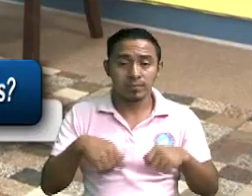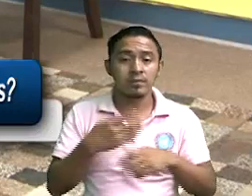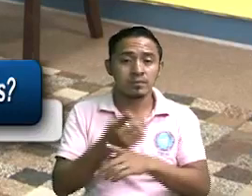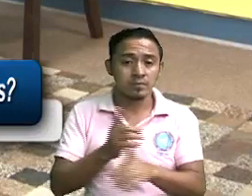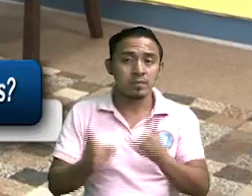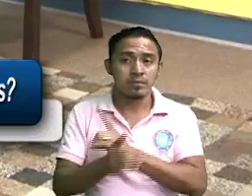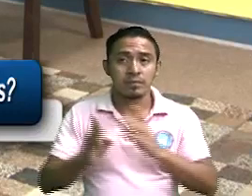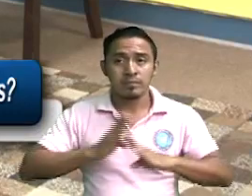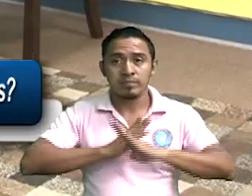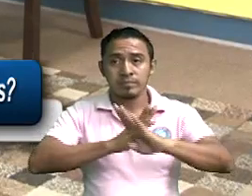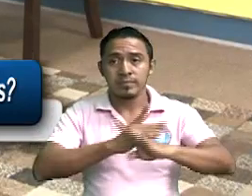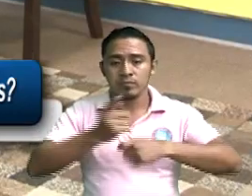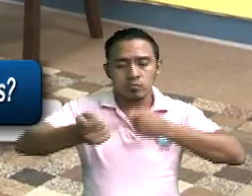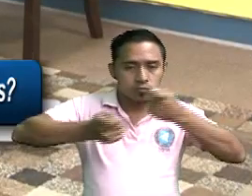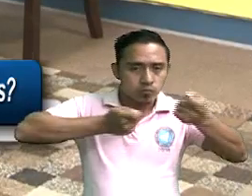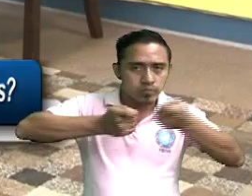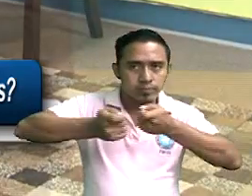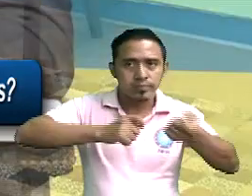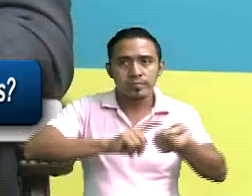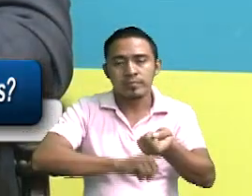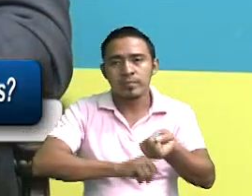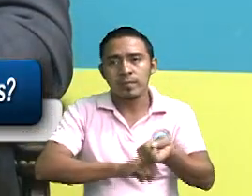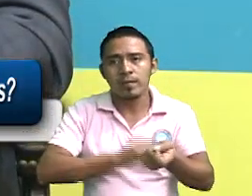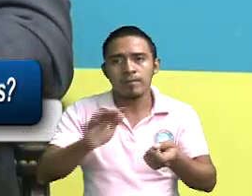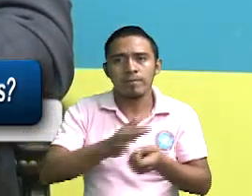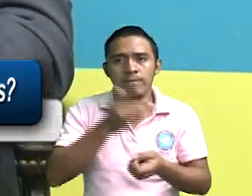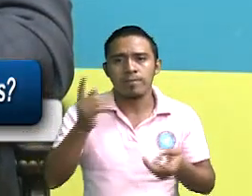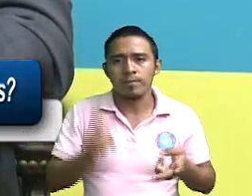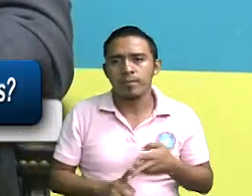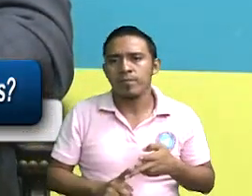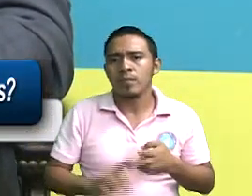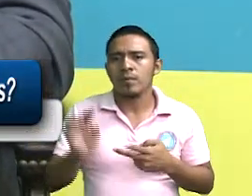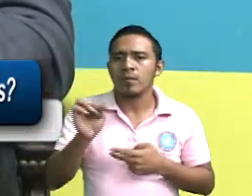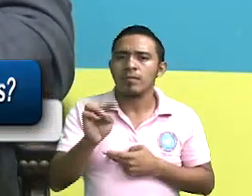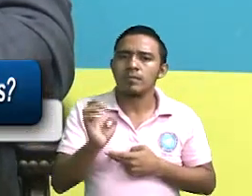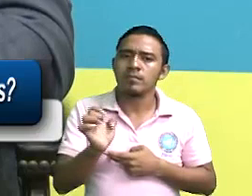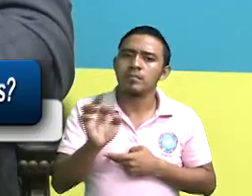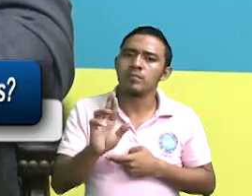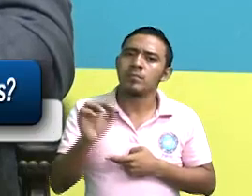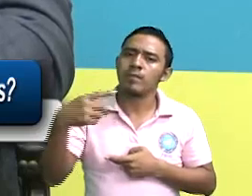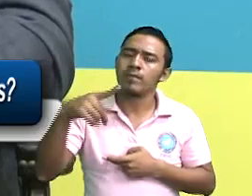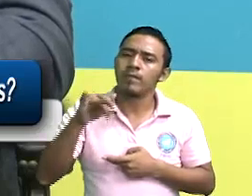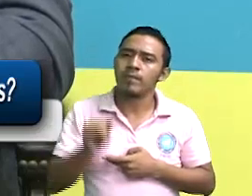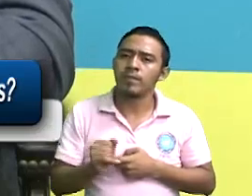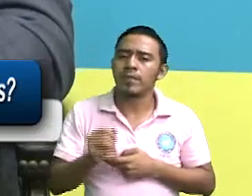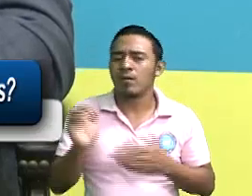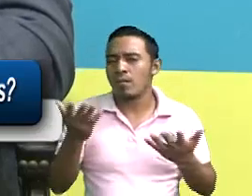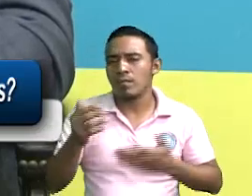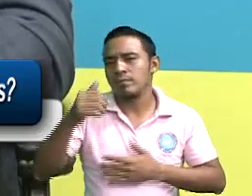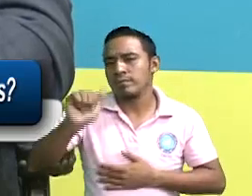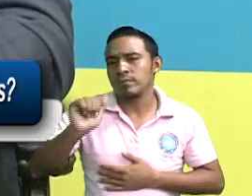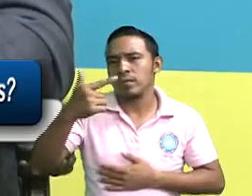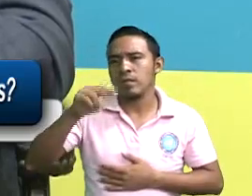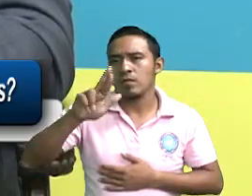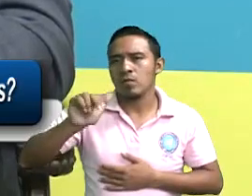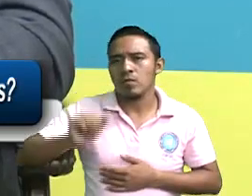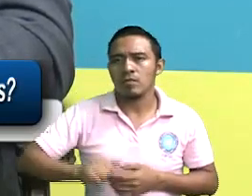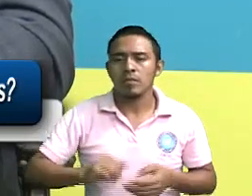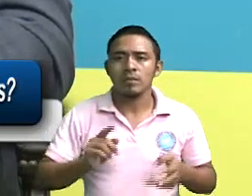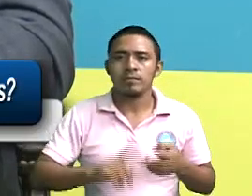prevenir controlando la diabetes. También hay otras formas de neuropatías que son agudas, como por ejemplo el